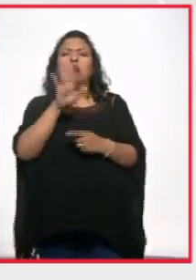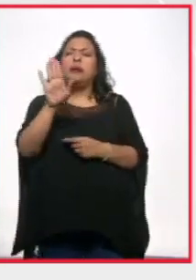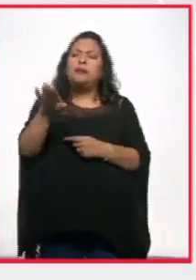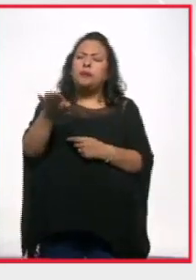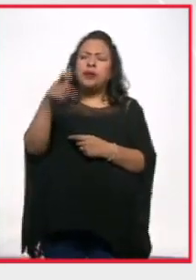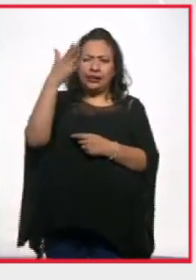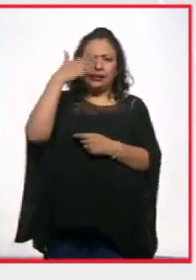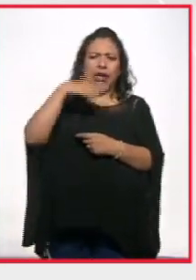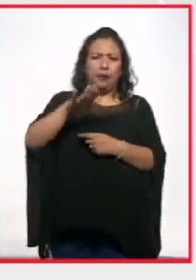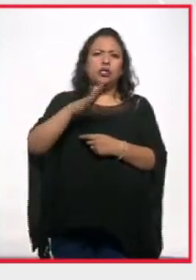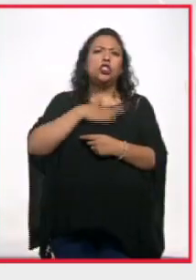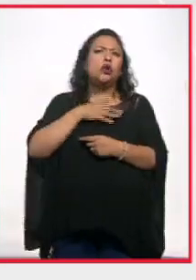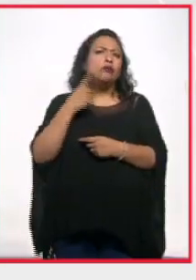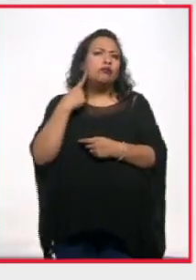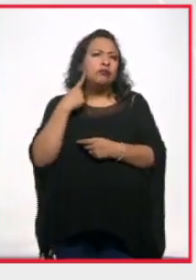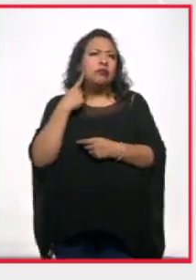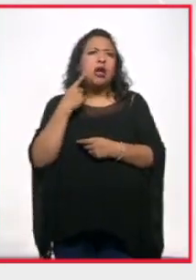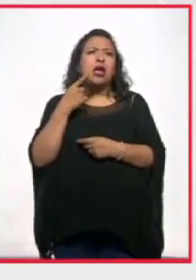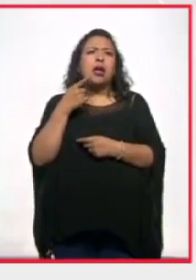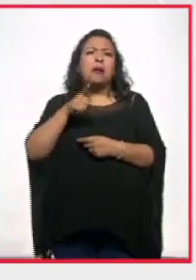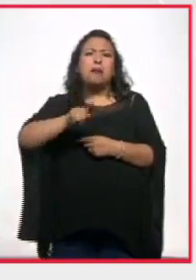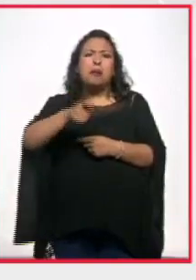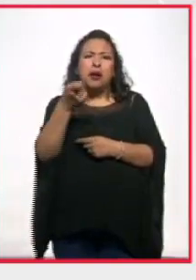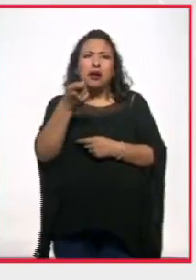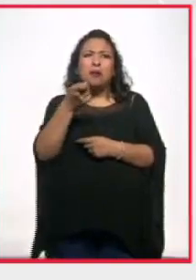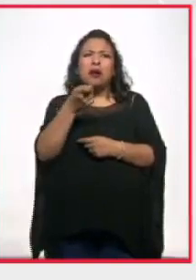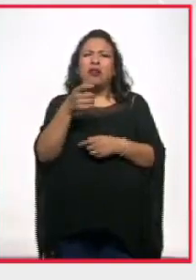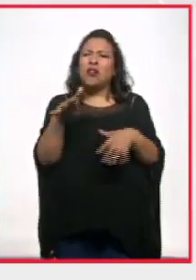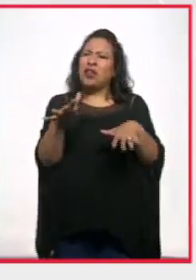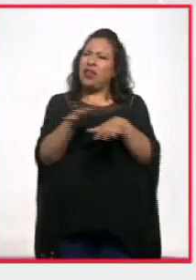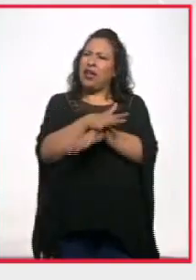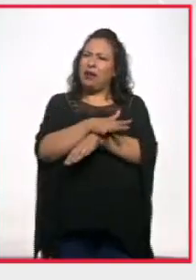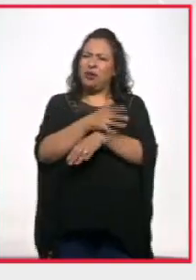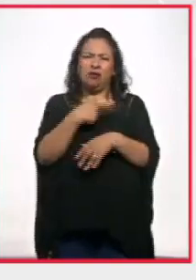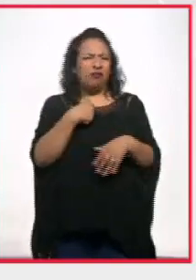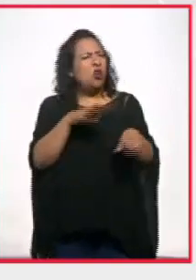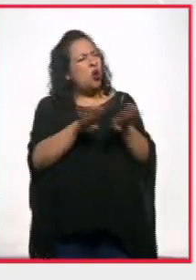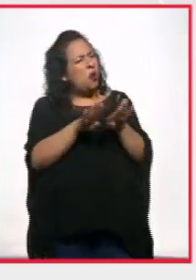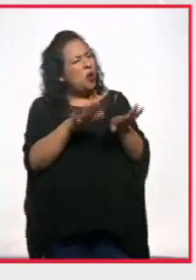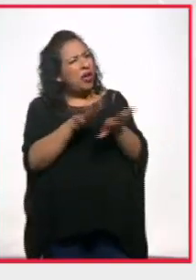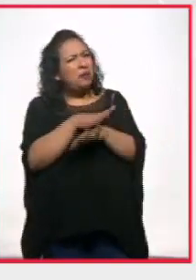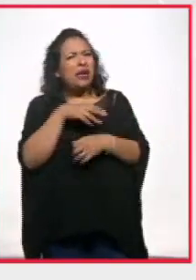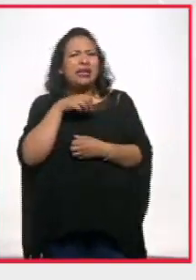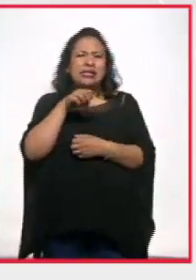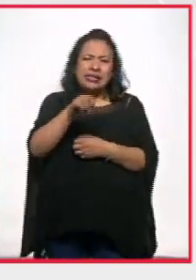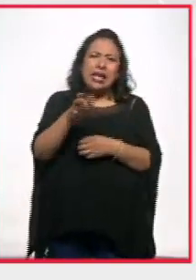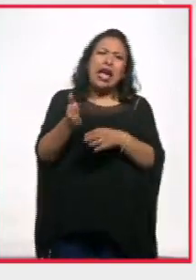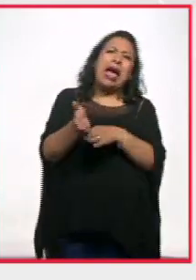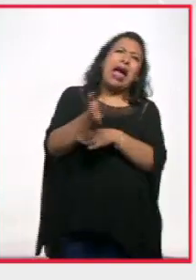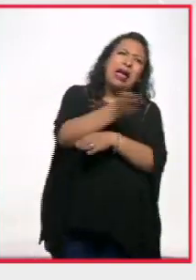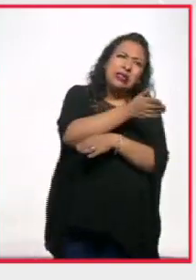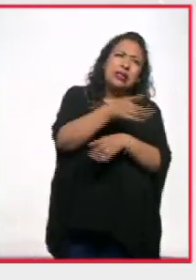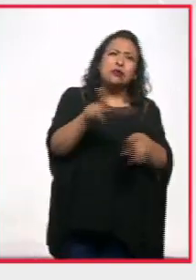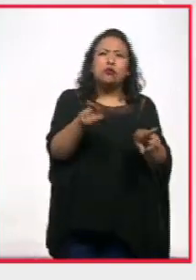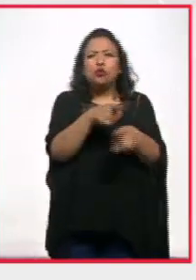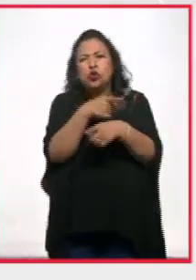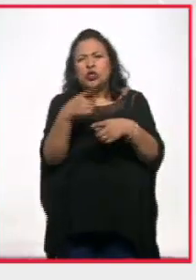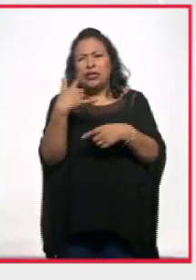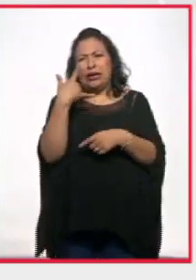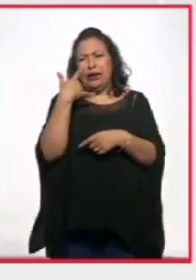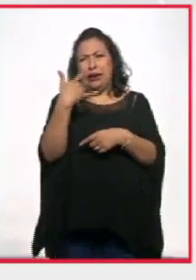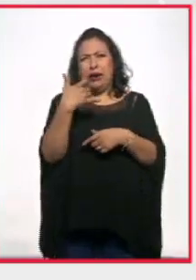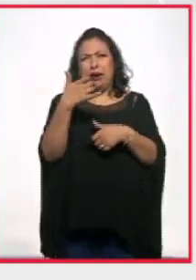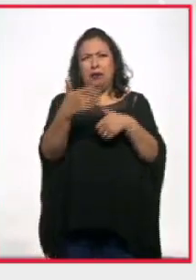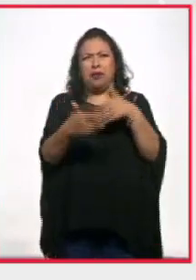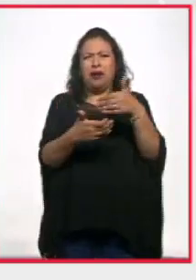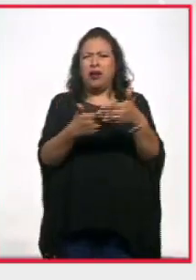¿sabes que yo oigo tu programa desde el principio, pero ha cambiado mucho? ¿Cómo que ha cambiado? Pues sí, porque al principio pones una música muy rara